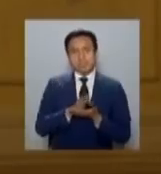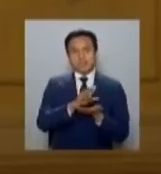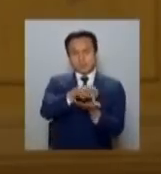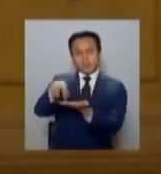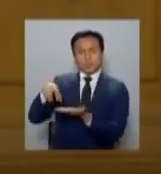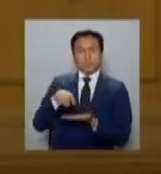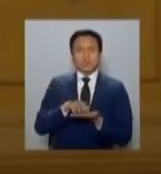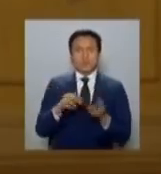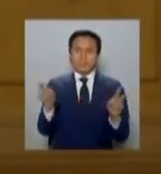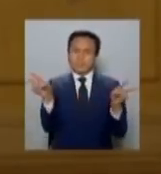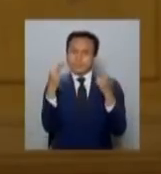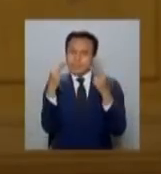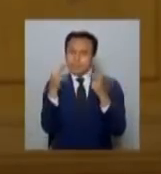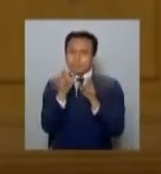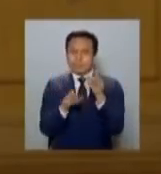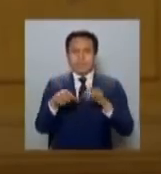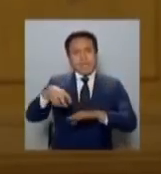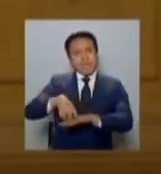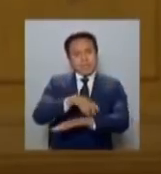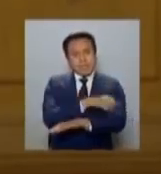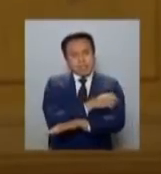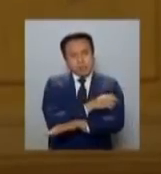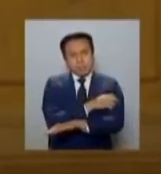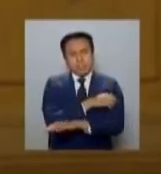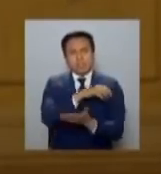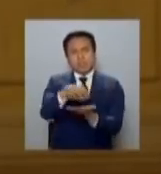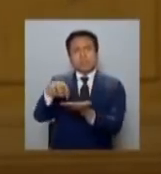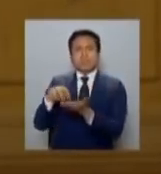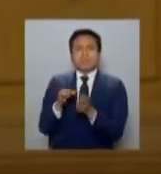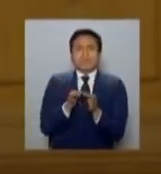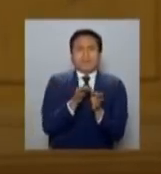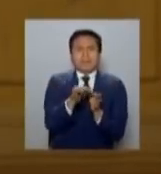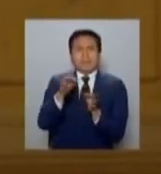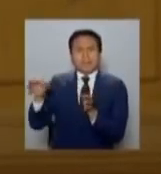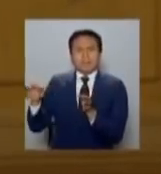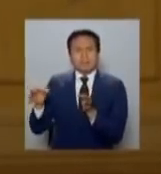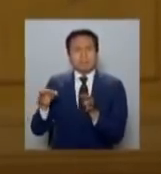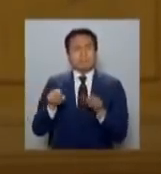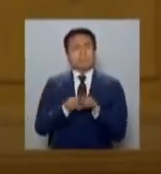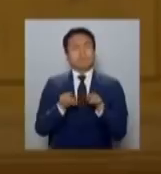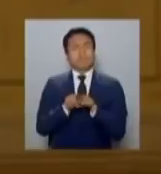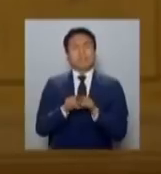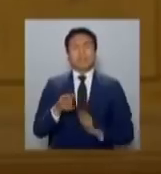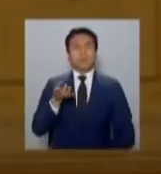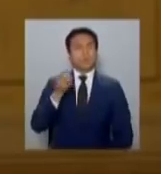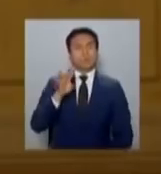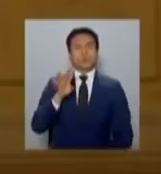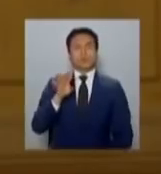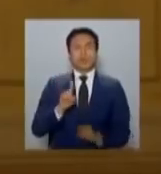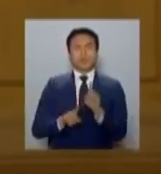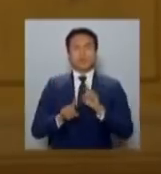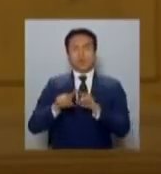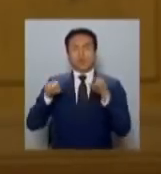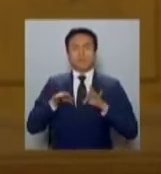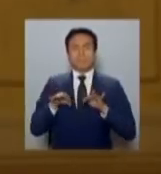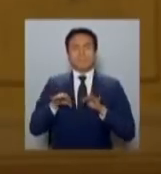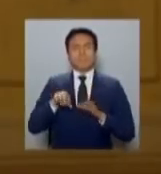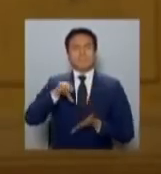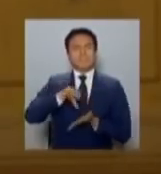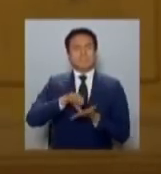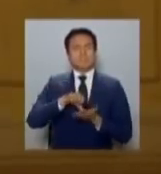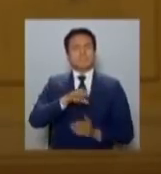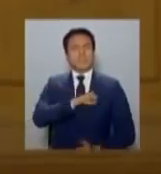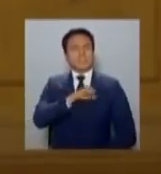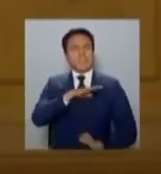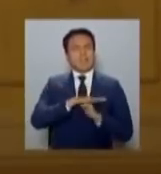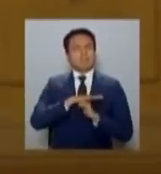gobierno han sonado algunos nombres para esos cargos. Ahí está el PPD Eduardo Vergara, para la Subsecretaría de Prevención del Delito, y el actual diputado